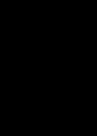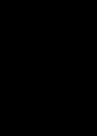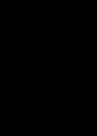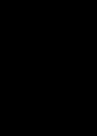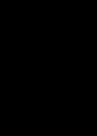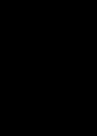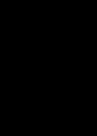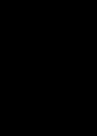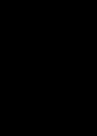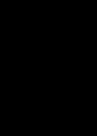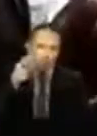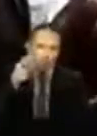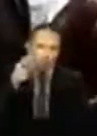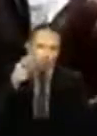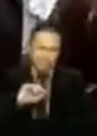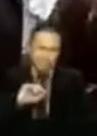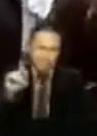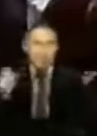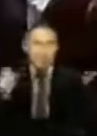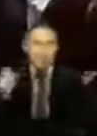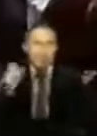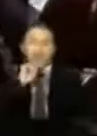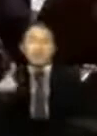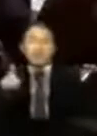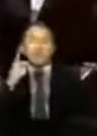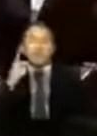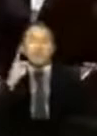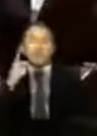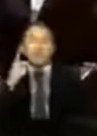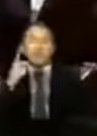parece absolutamente indispensable